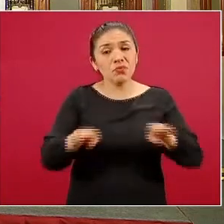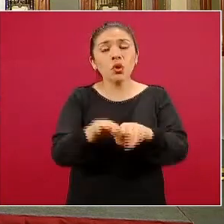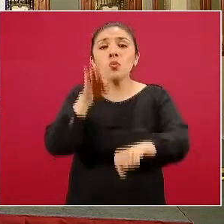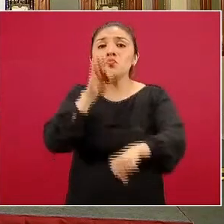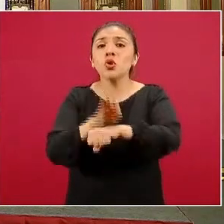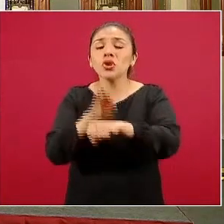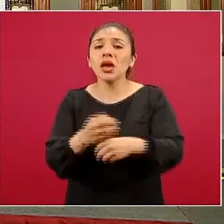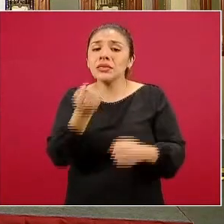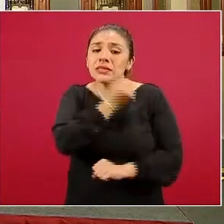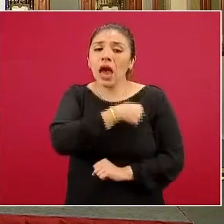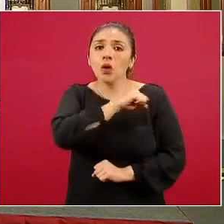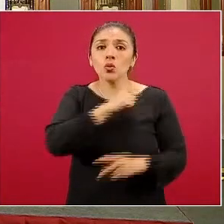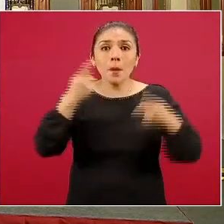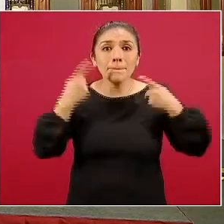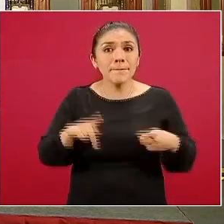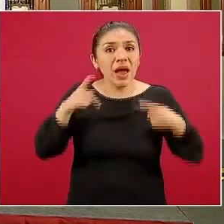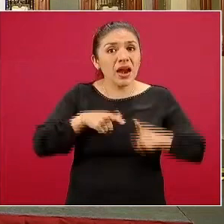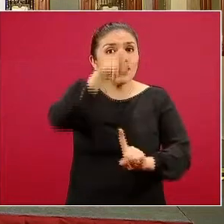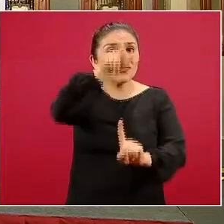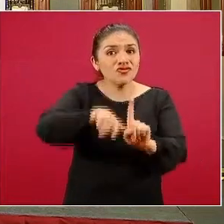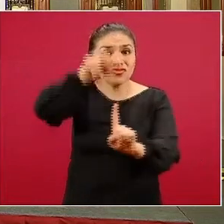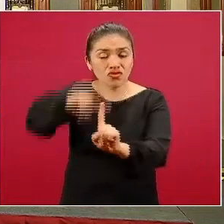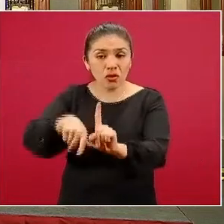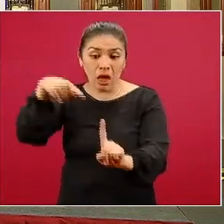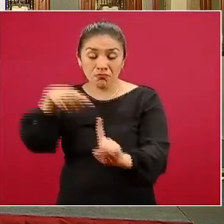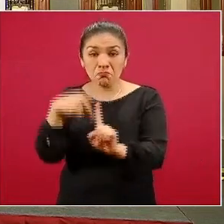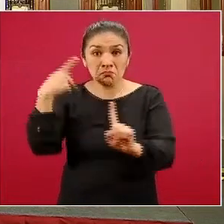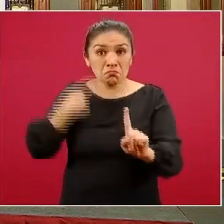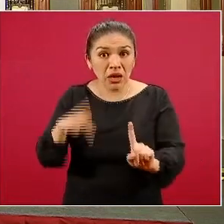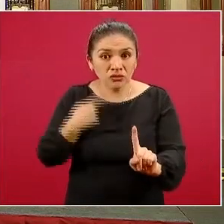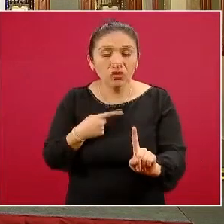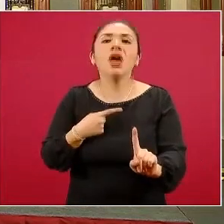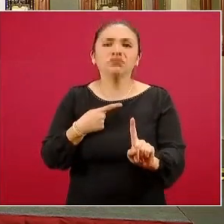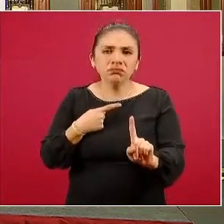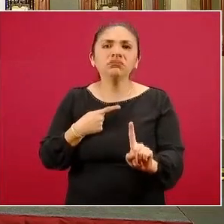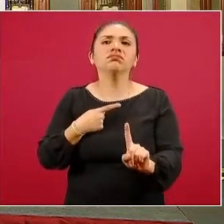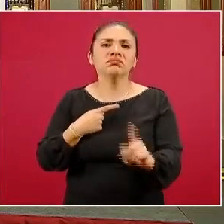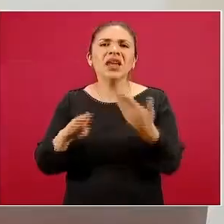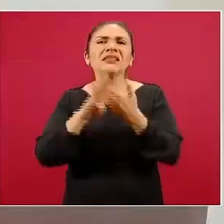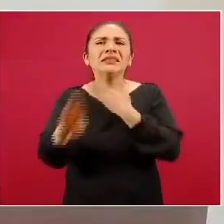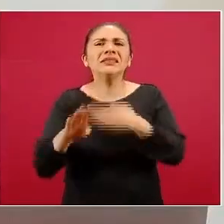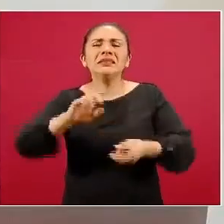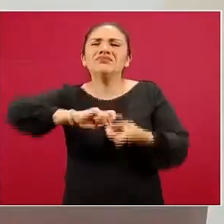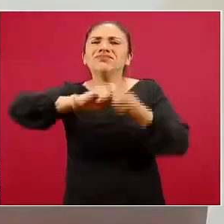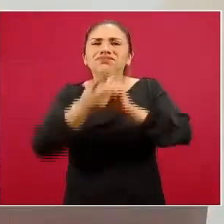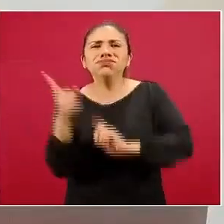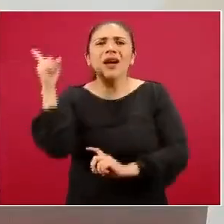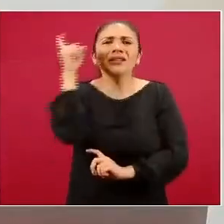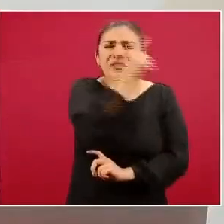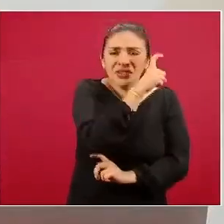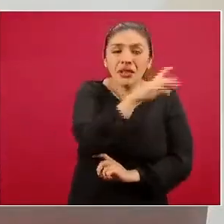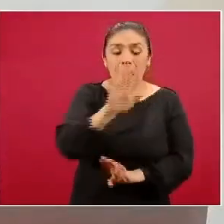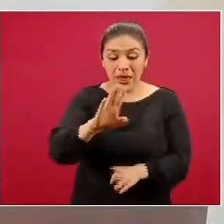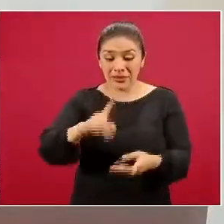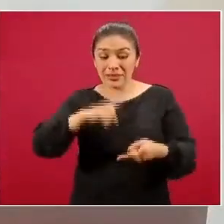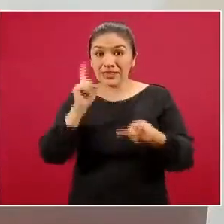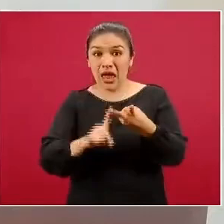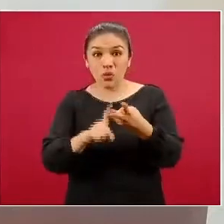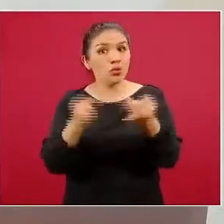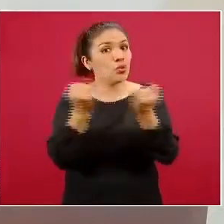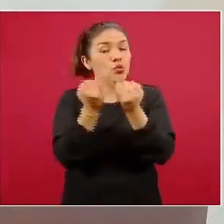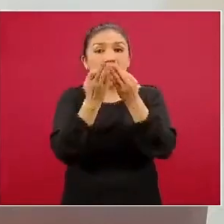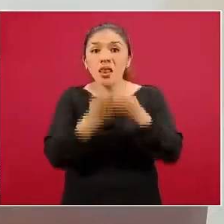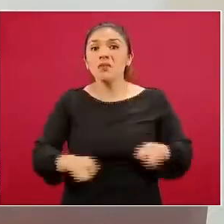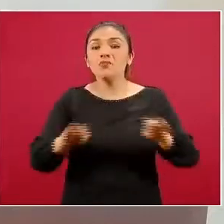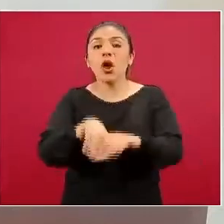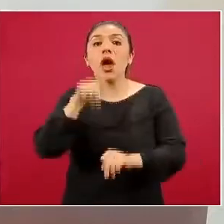la salud de la persona. Esto va a hacer que la persona se evite todas las complicaciones, pero el segundo, que también es muy